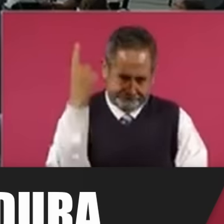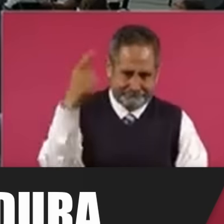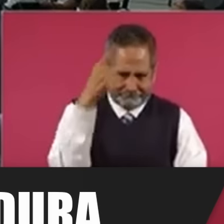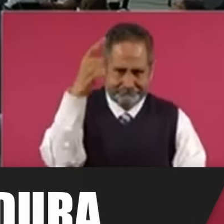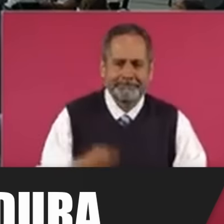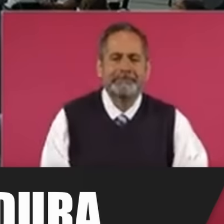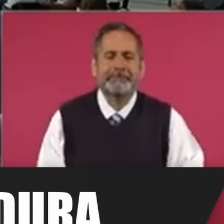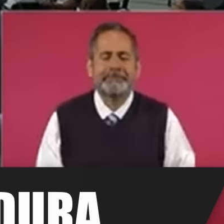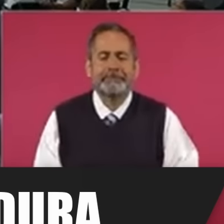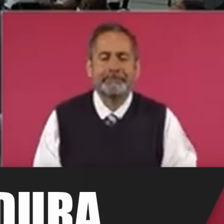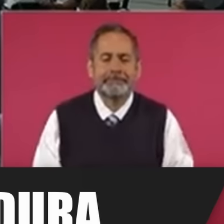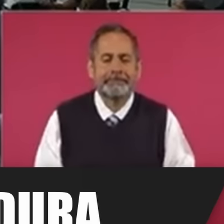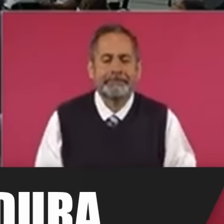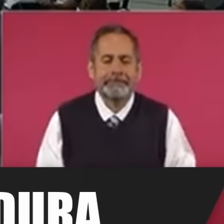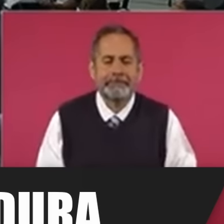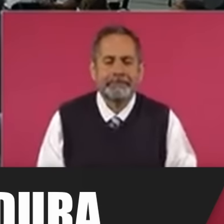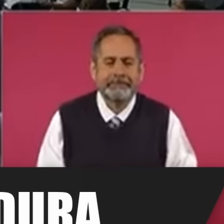órale.